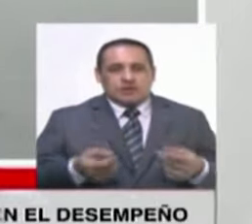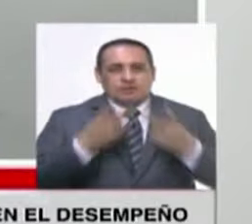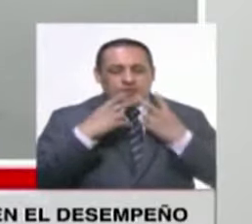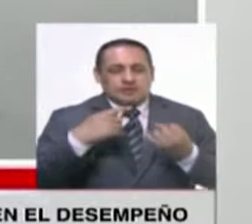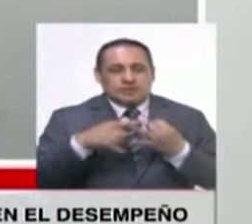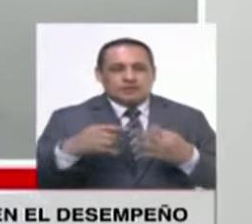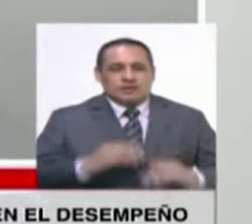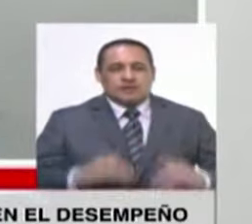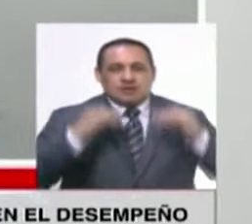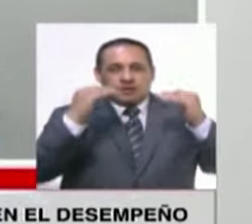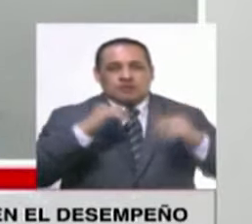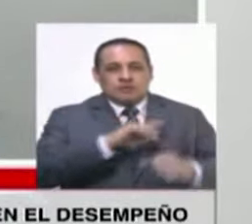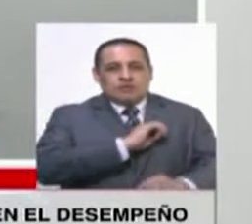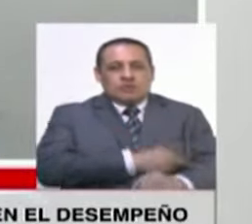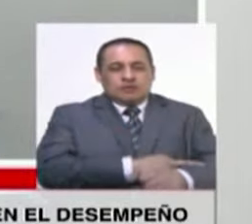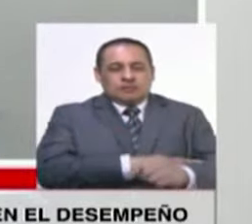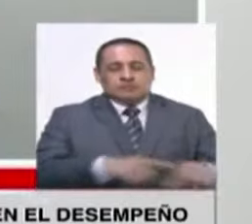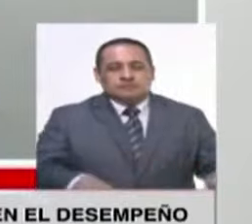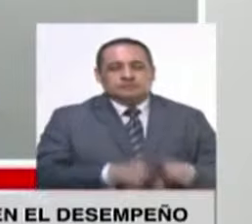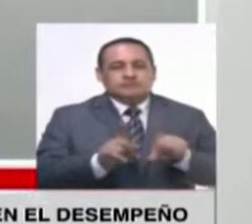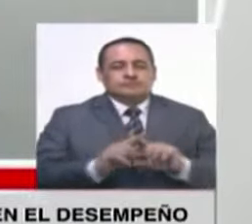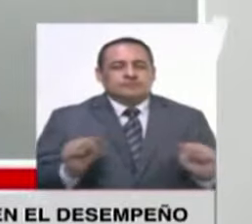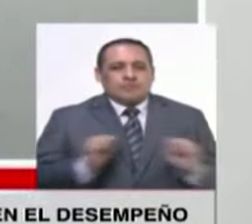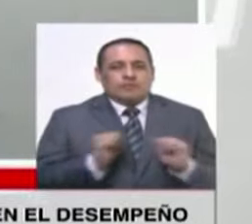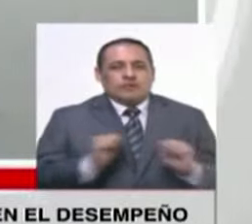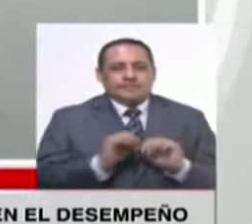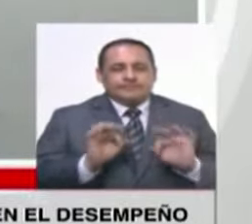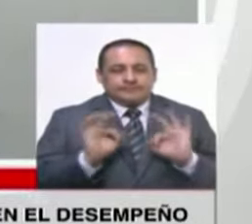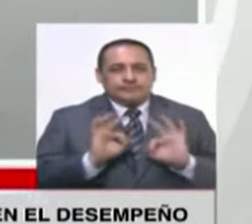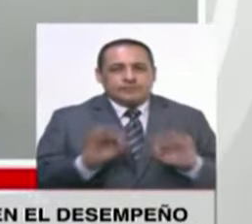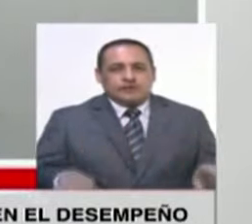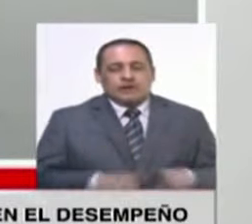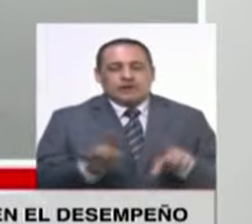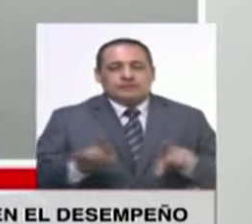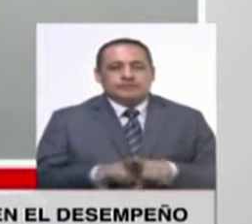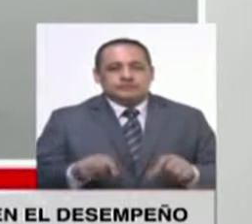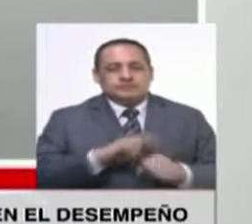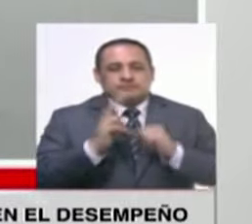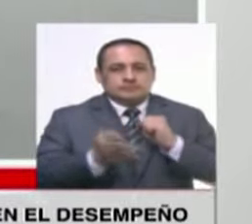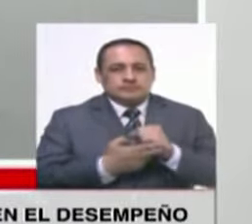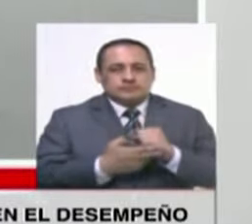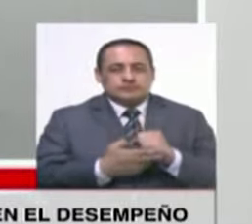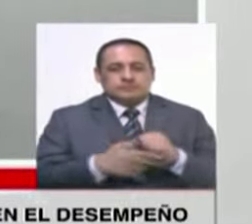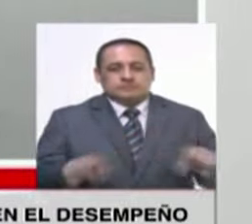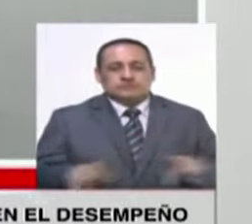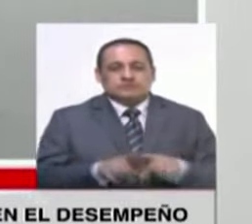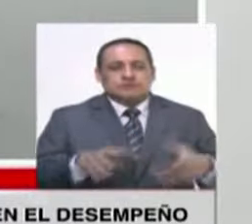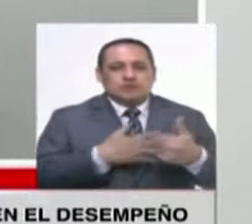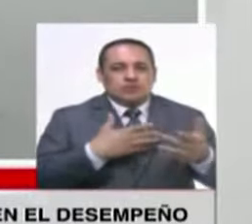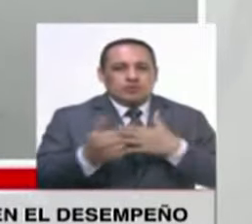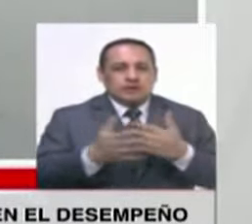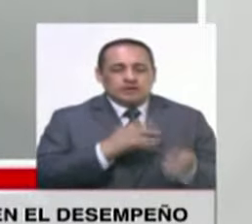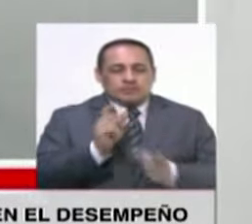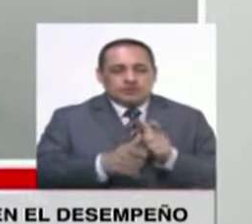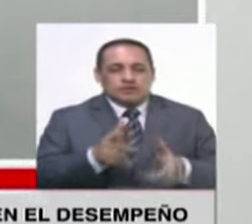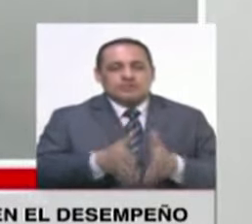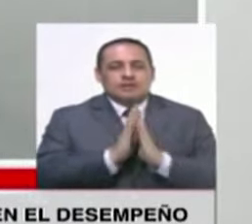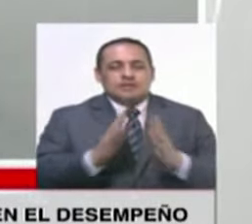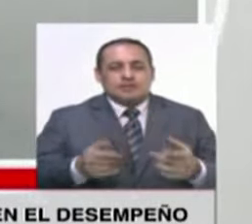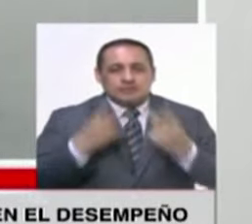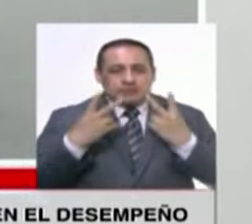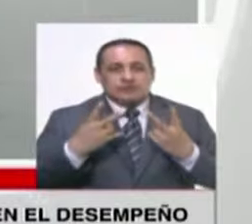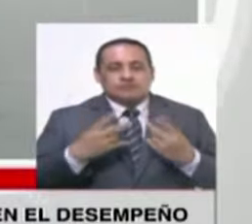este nivel de poder sin miedo, pero con las garantías que cualquier ciudadano exigiría,